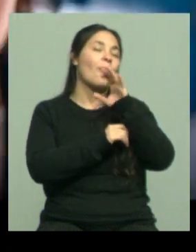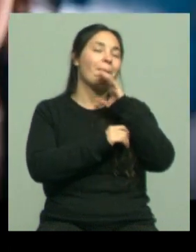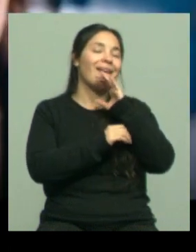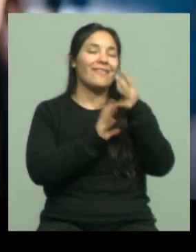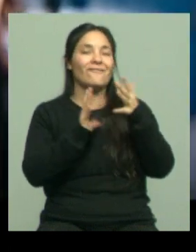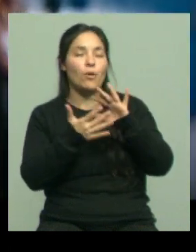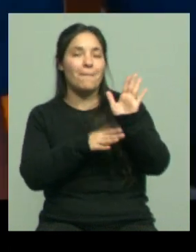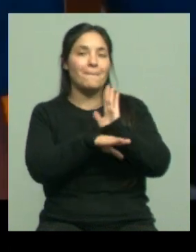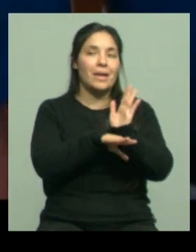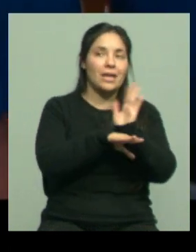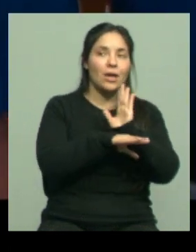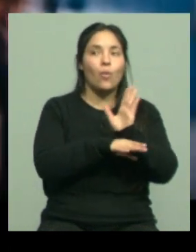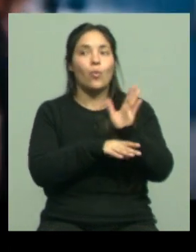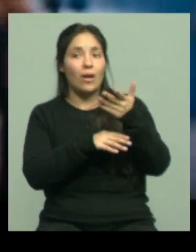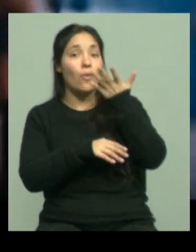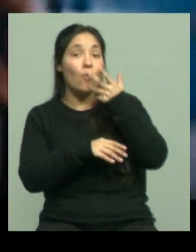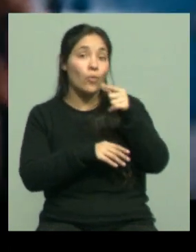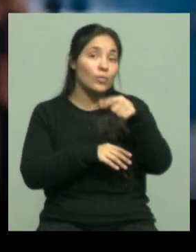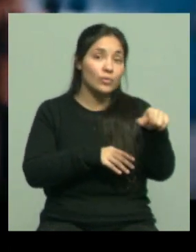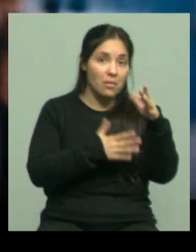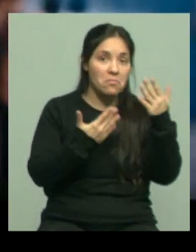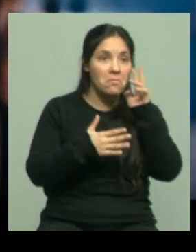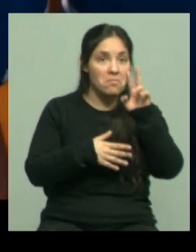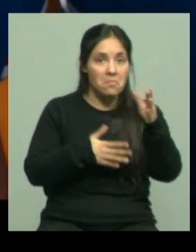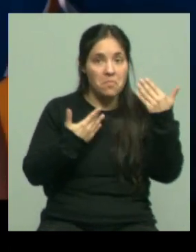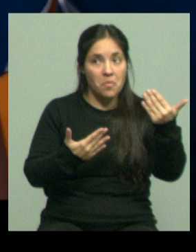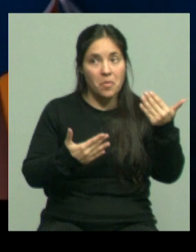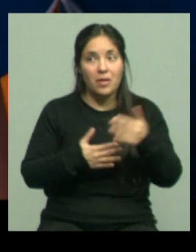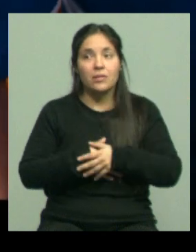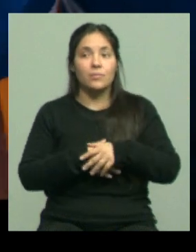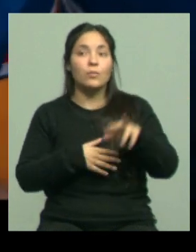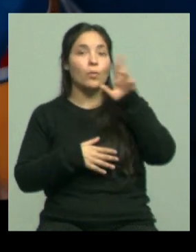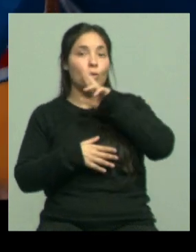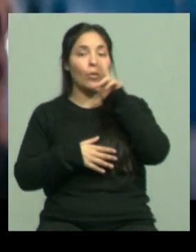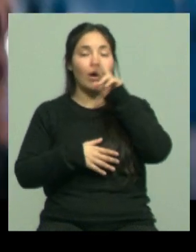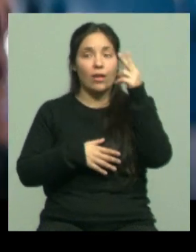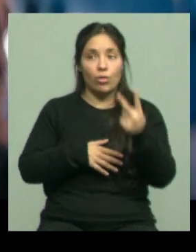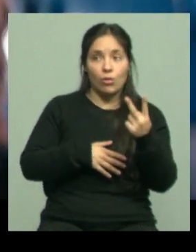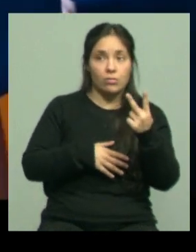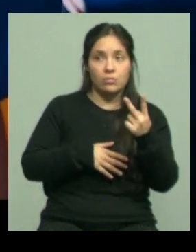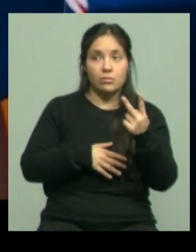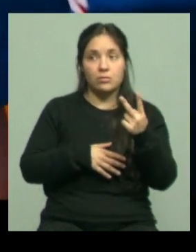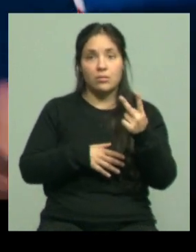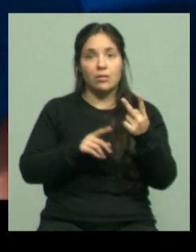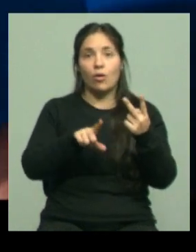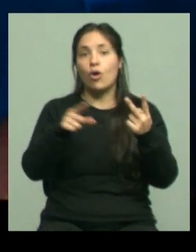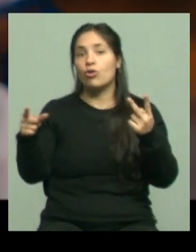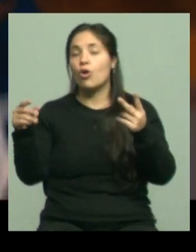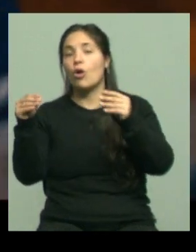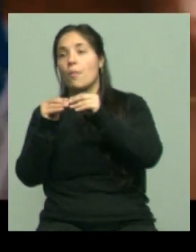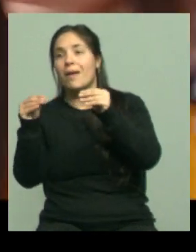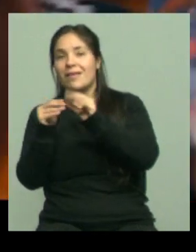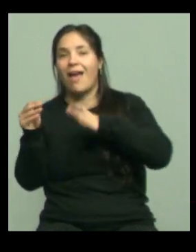el gore, una película sobre dos chicas que quieren enamorar a otras dos compañeras de